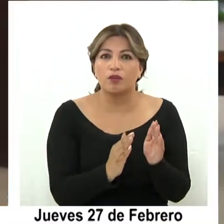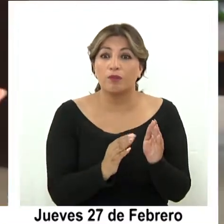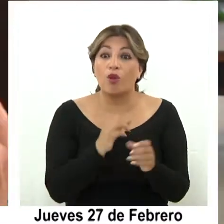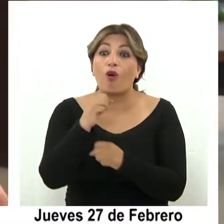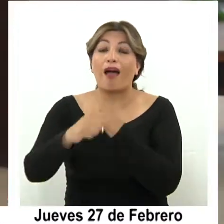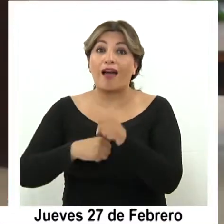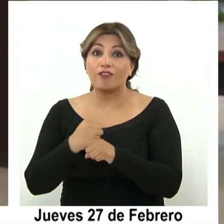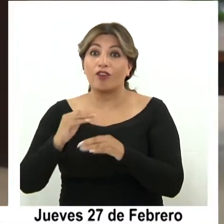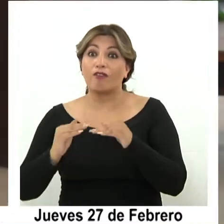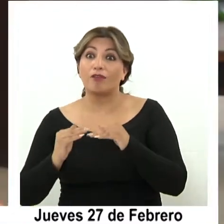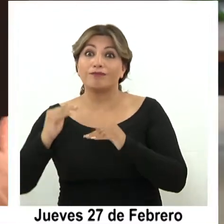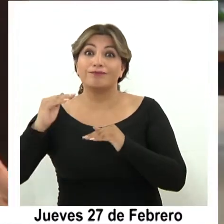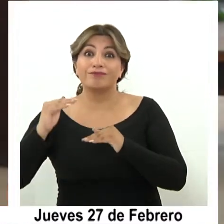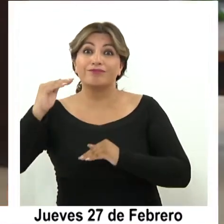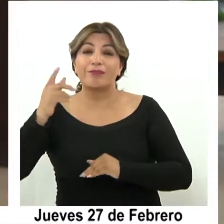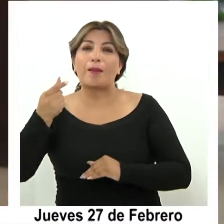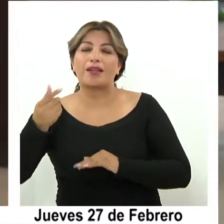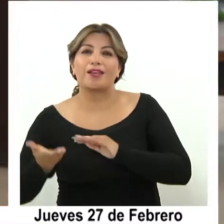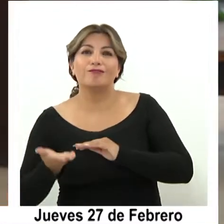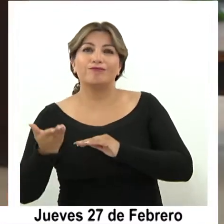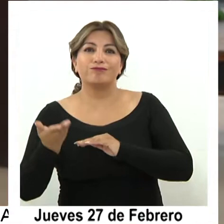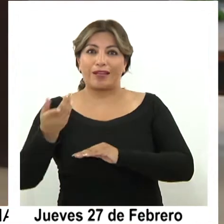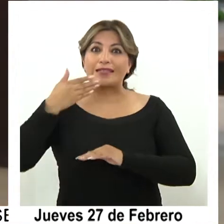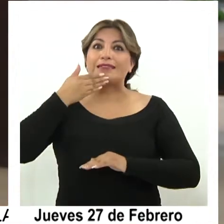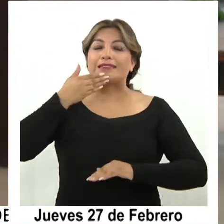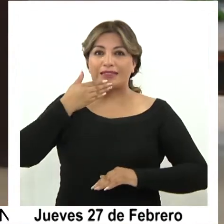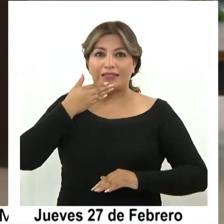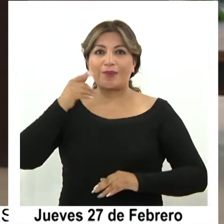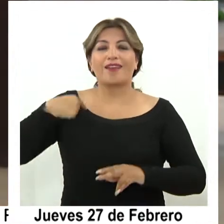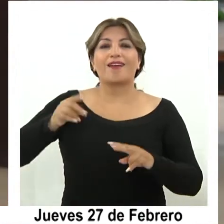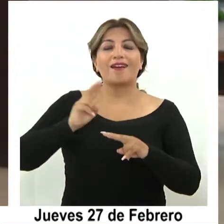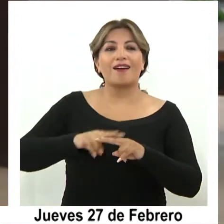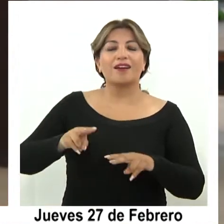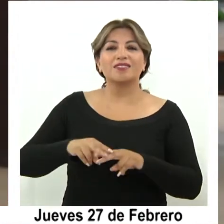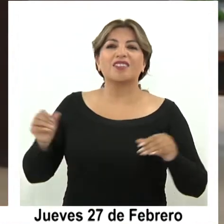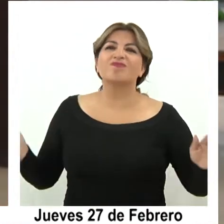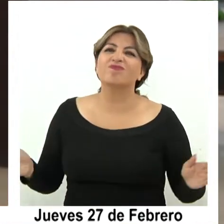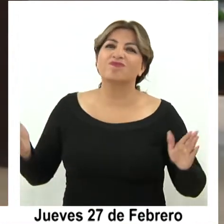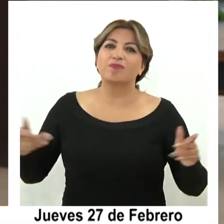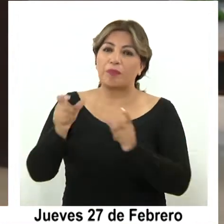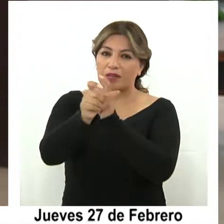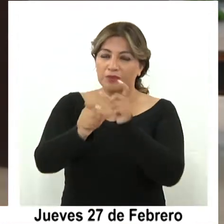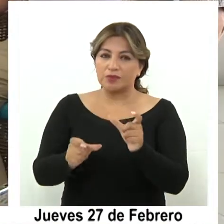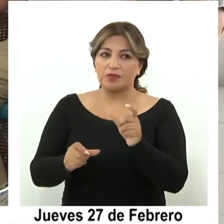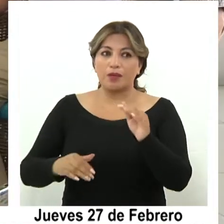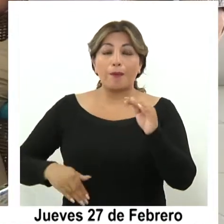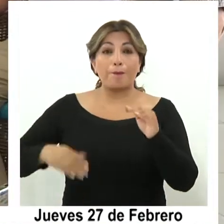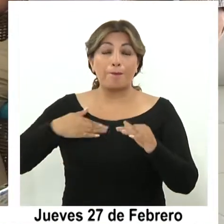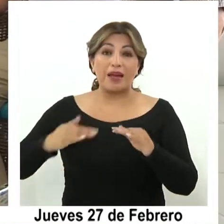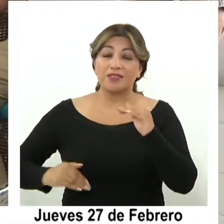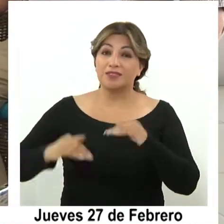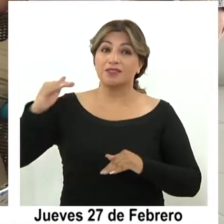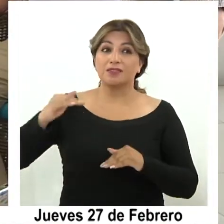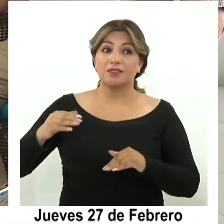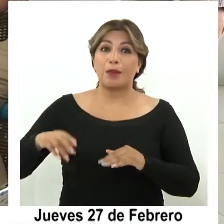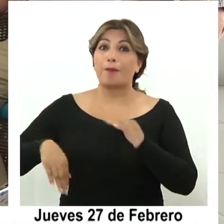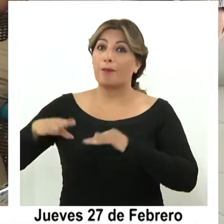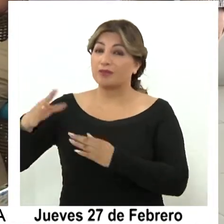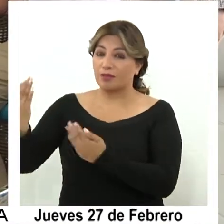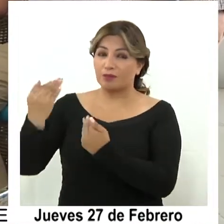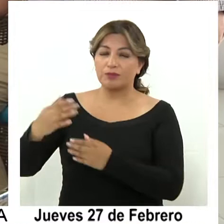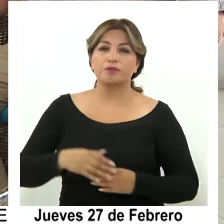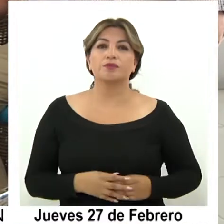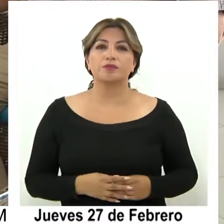por cada año cotizado, este va a ir aumentando. Y de esa forma, ir generando un incentivo, que entre más yo cotice, voy a tener un